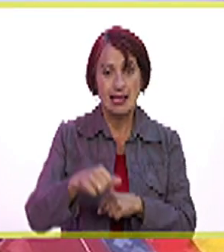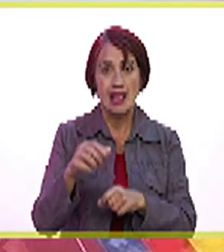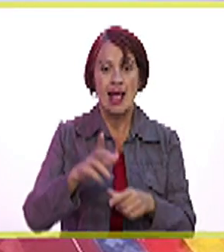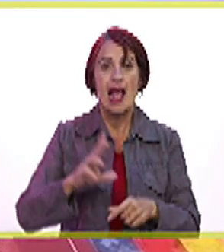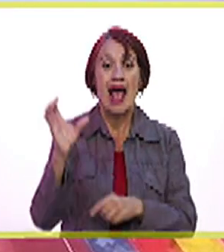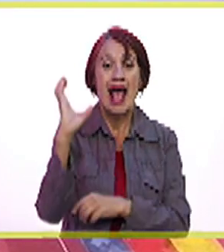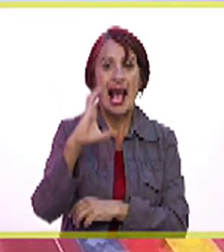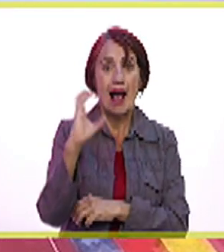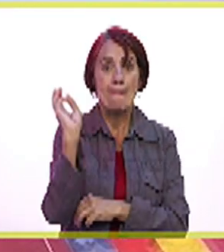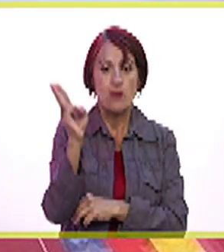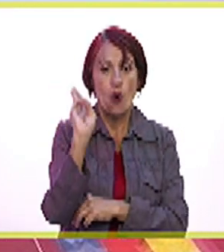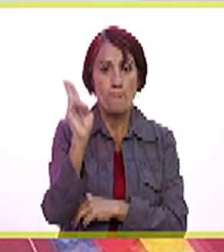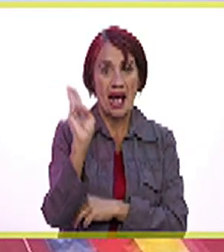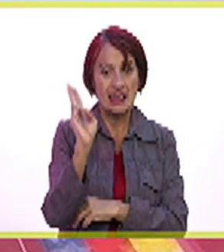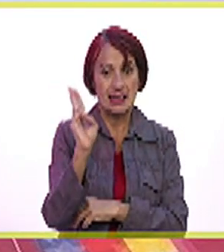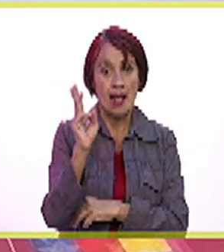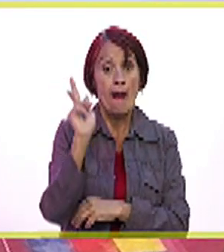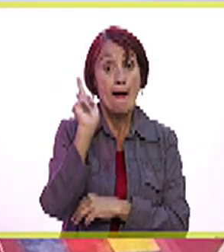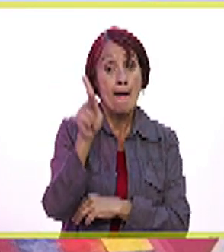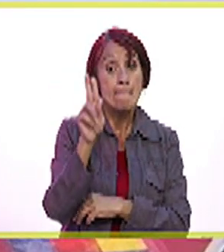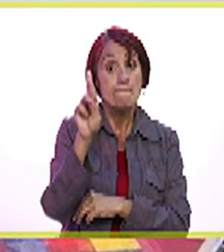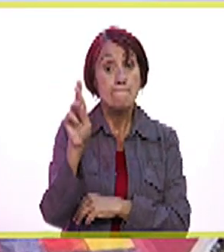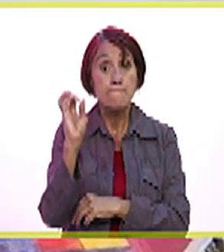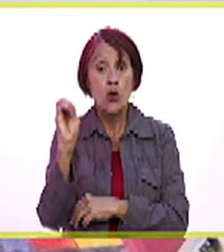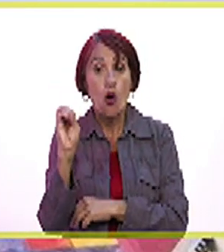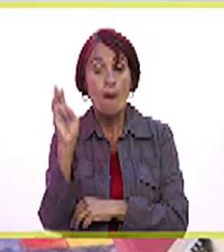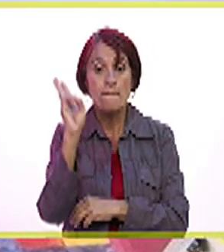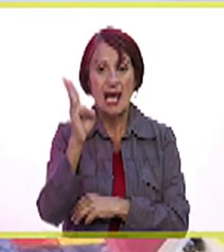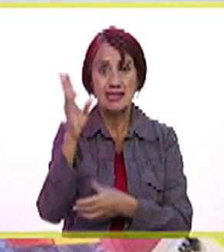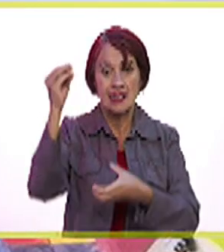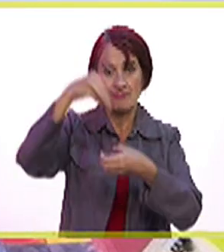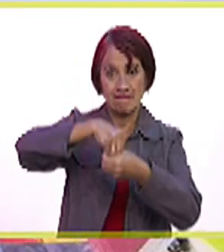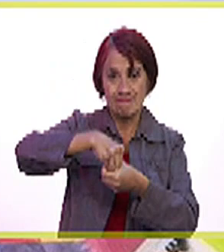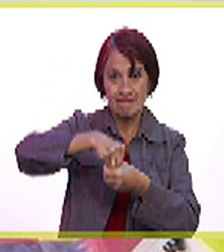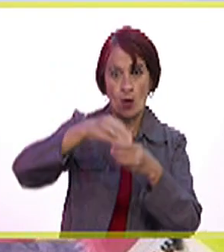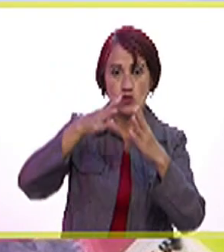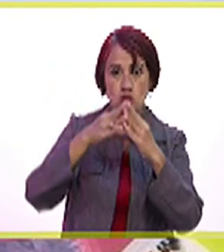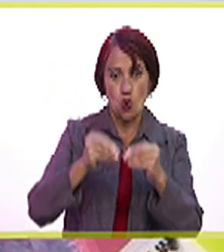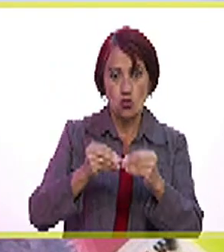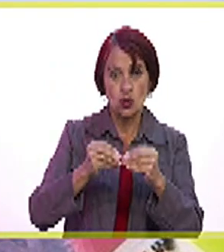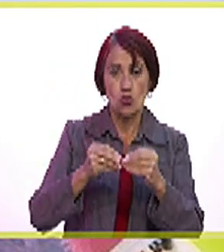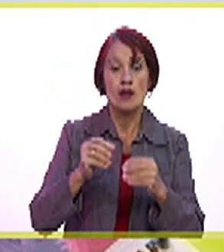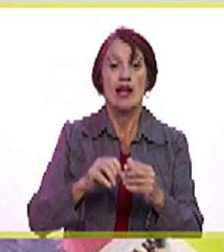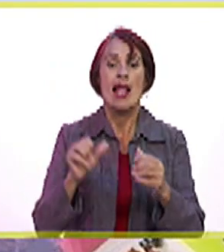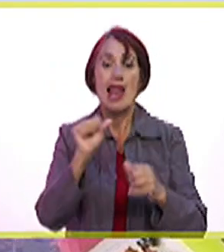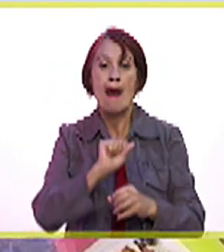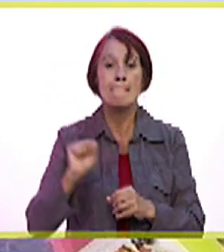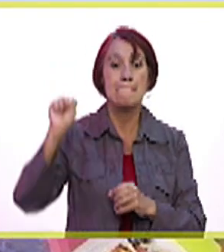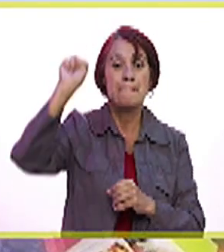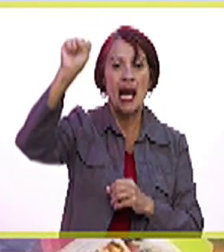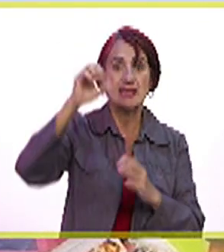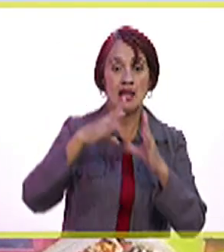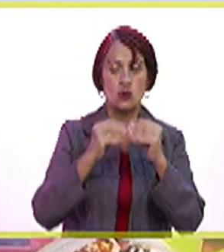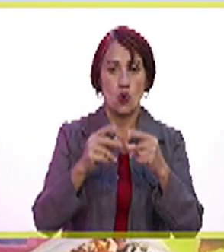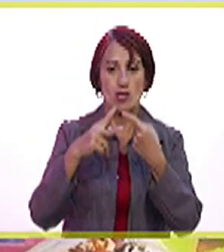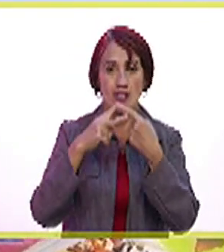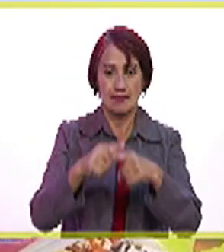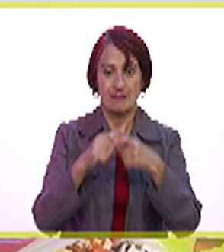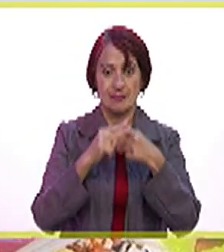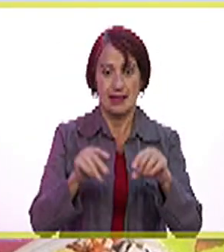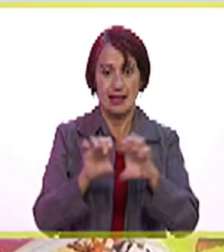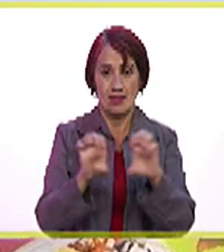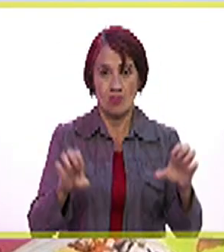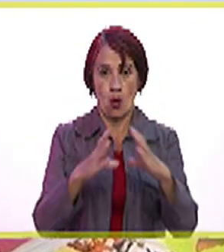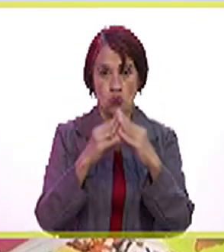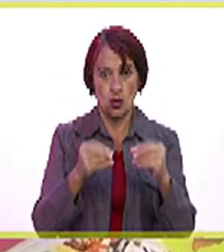Catia, se llama Pro Patria, porque todos estaban en pro de la patria, al igual que todos los docentes del taller de educación laboral Pro Patria, al cual